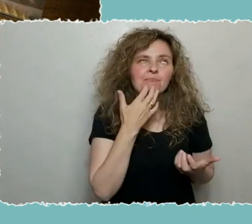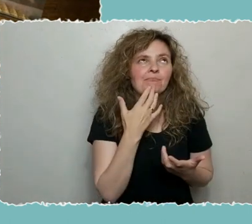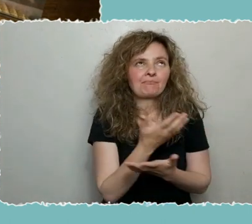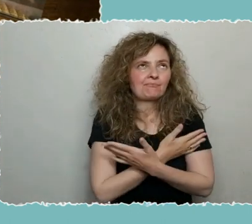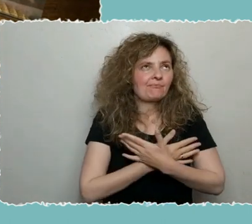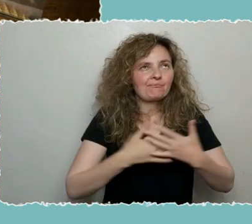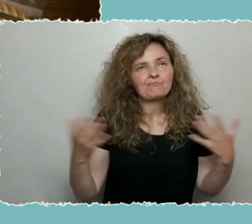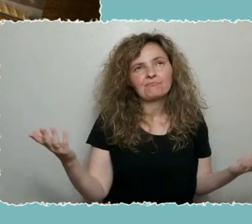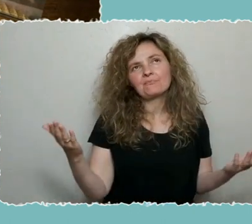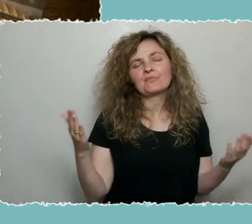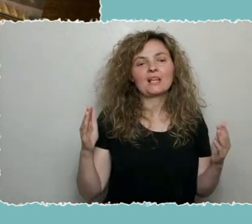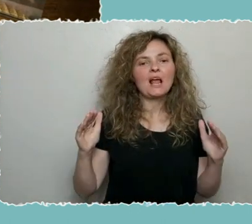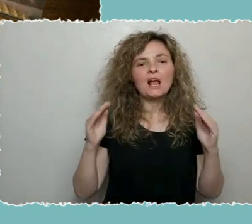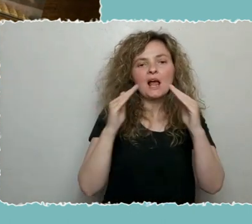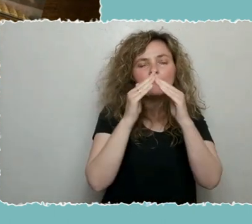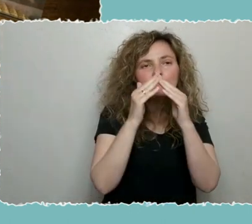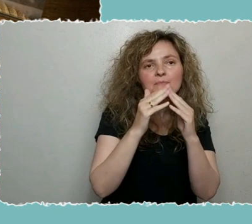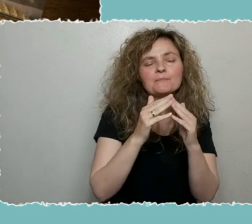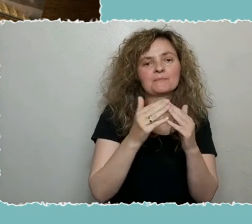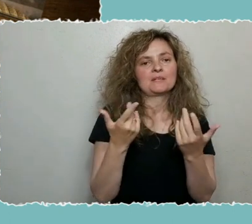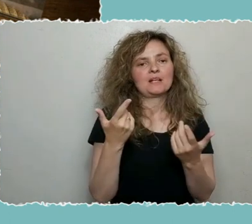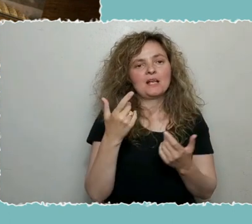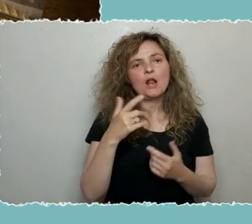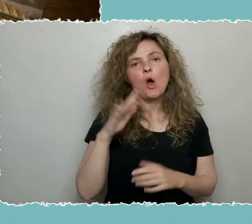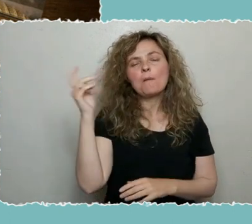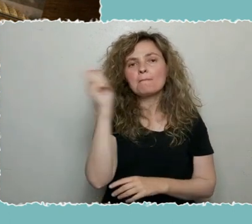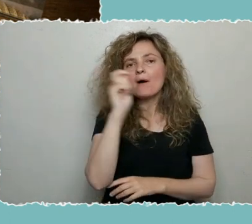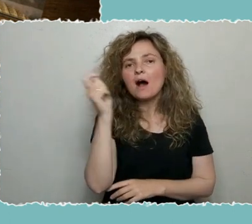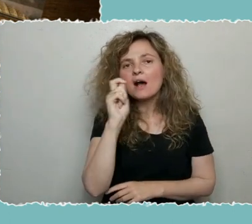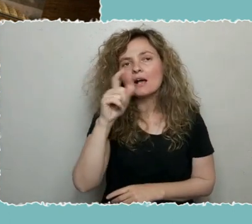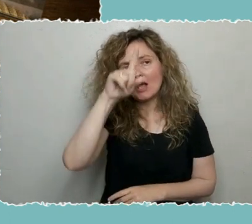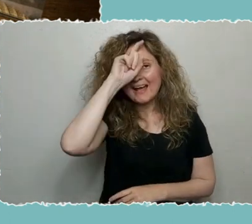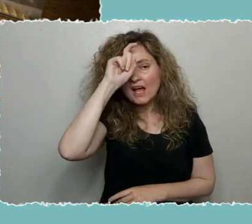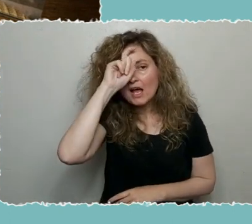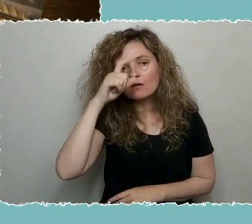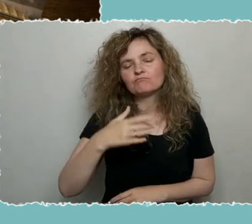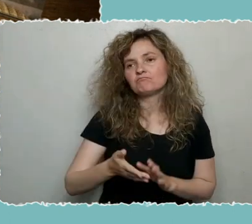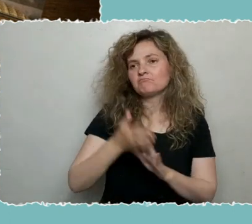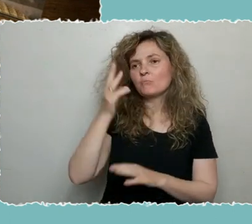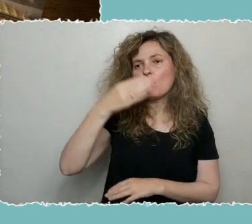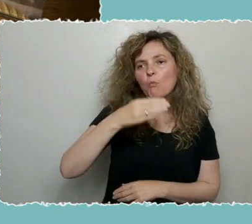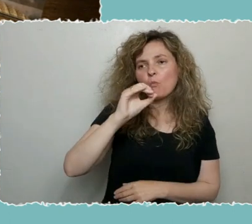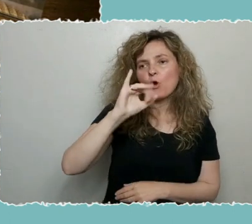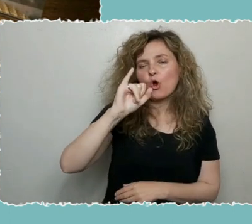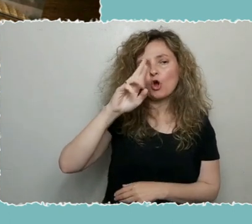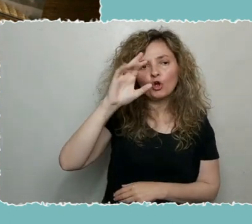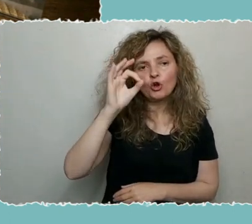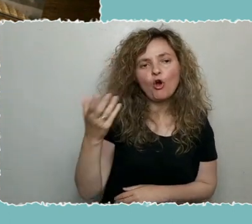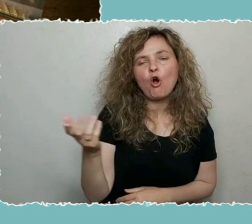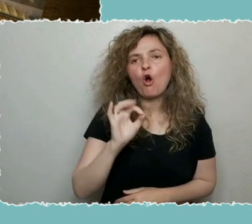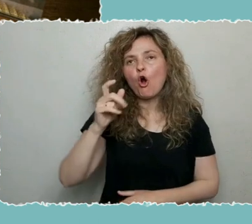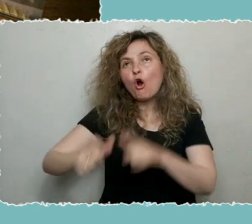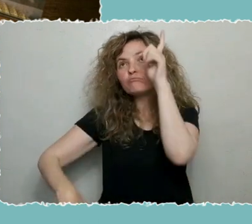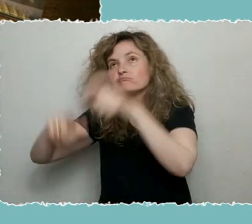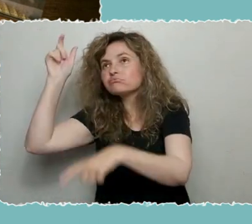pois imaxinádevos, non? Pois nas pirámides e coas palmeiras de Exipto, alá en Boiro, ou que sei,